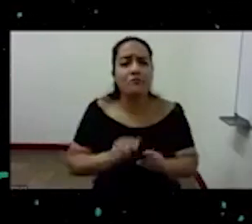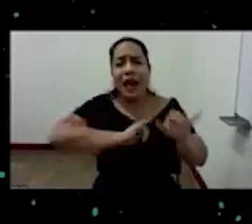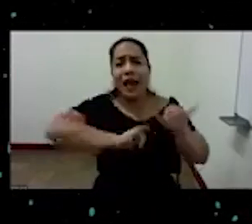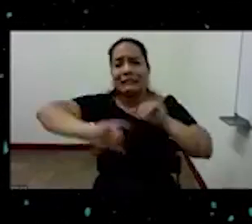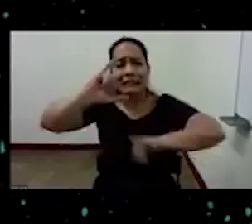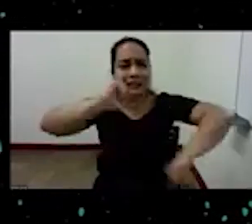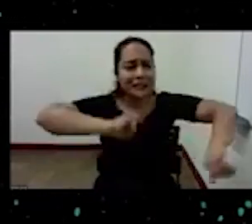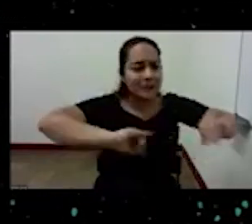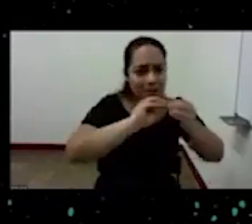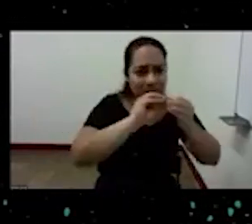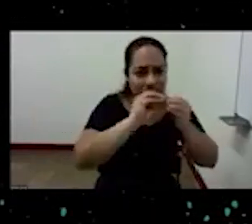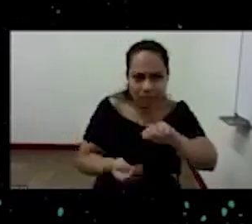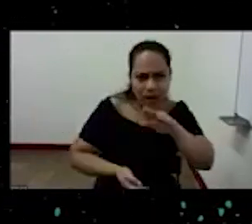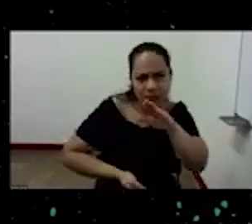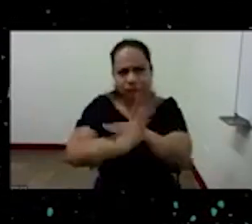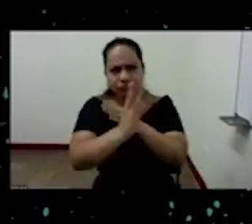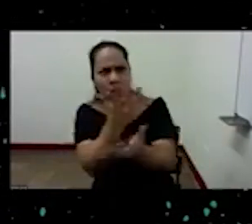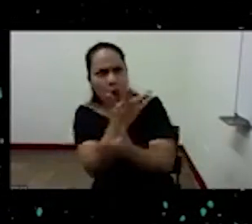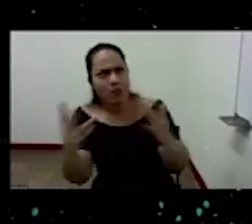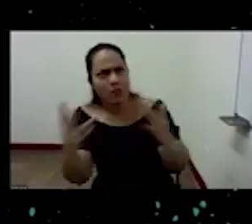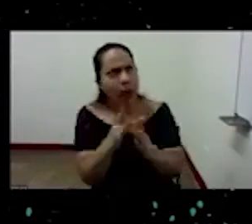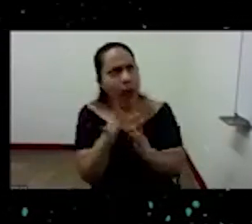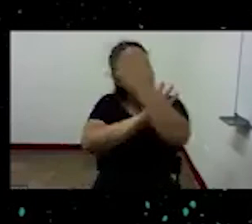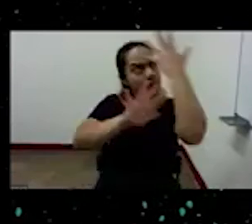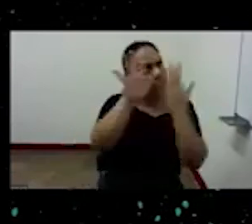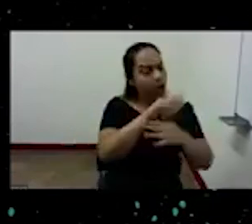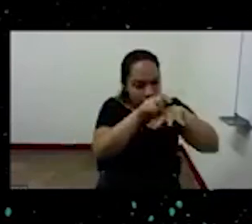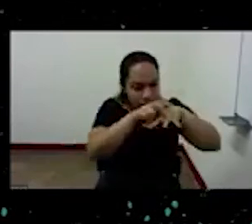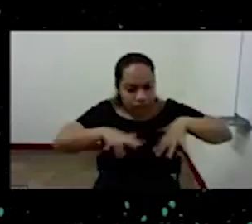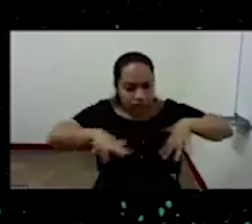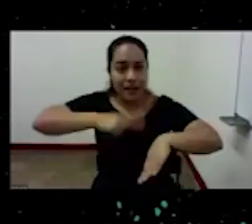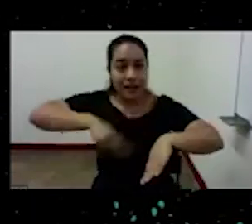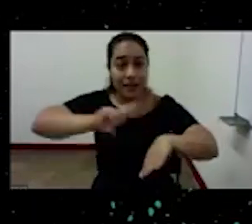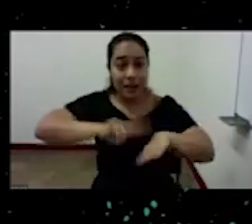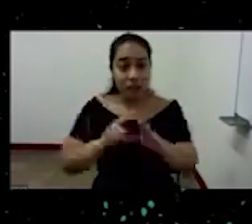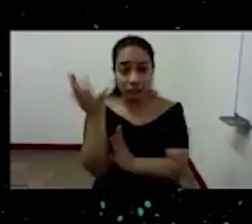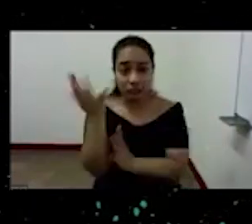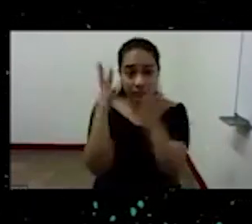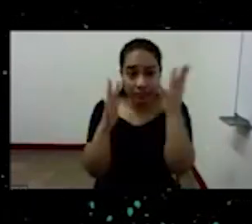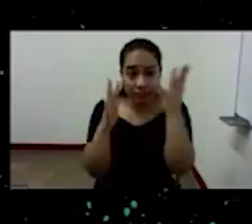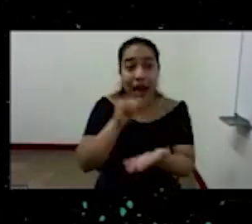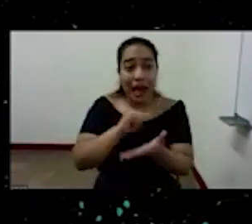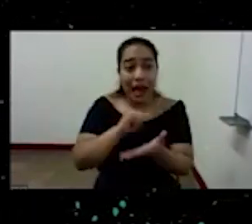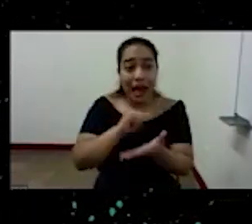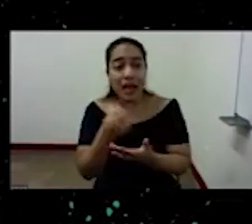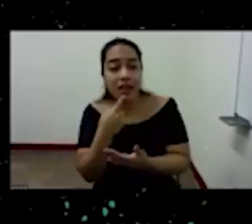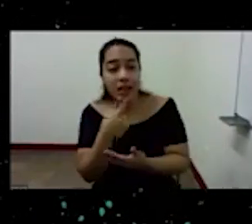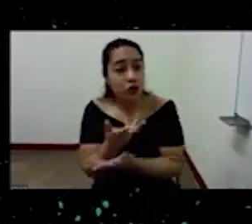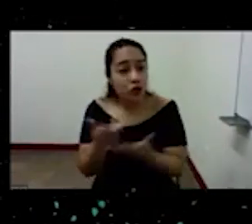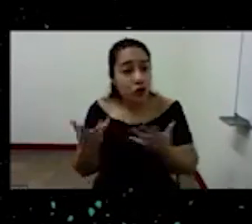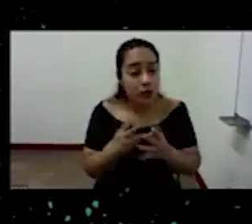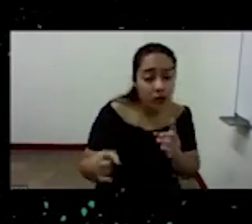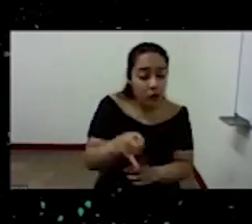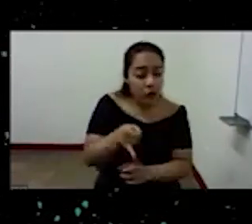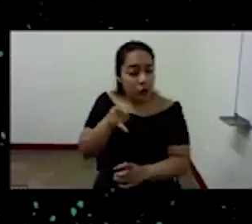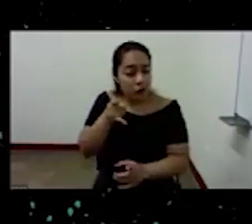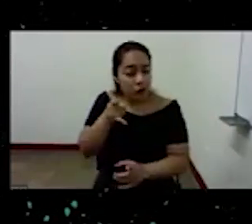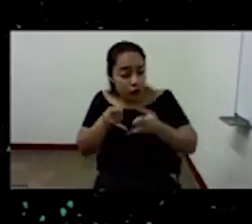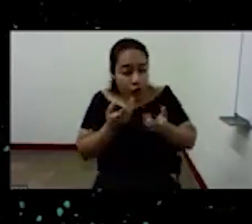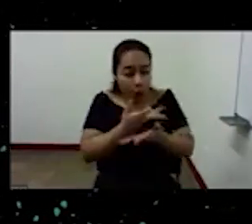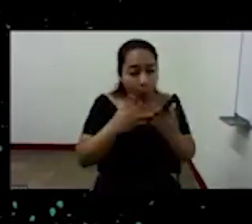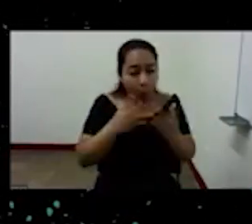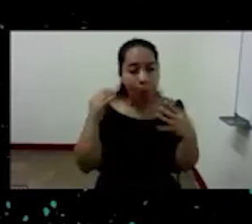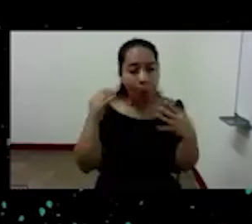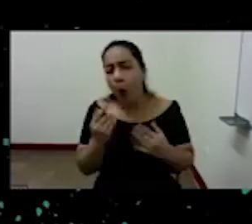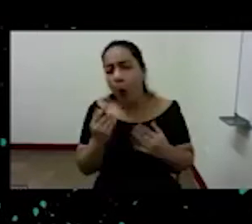las fuerzas de la naturaleza y el cosmos, en los enclaves construidos bajo el dictamen sonoro de esas poderosas fuerzas no